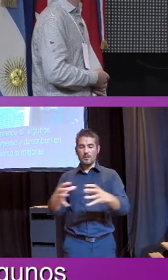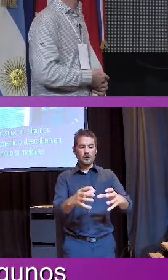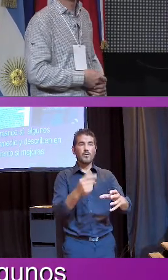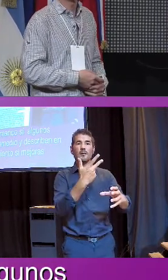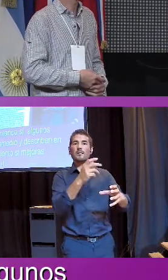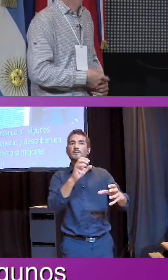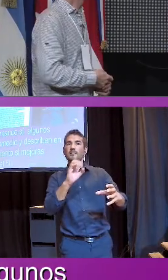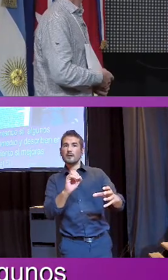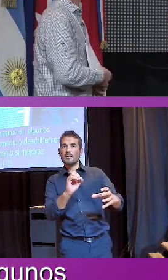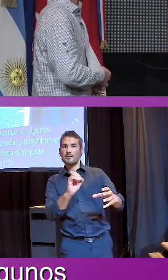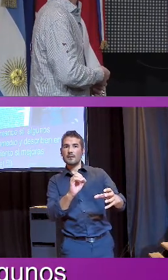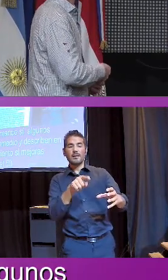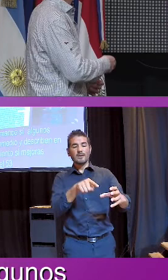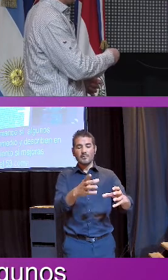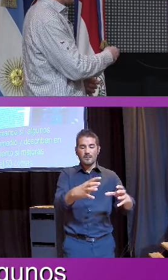el